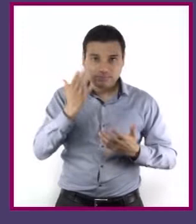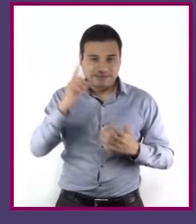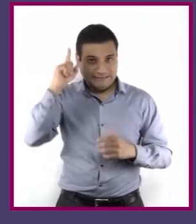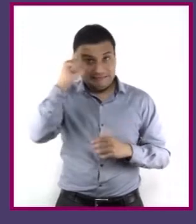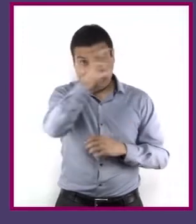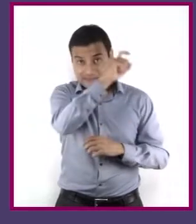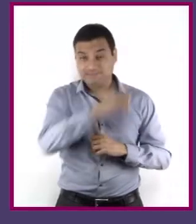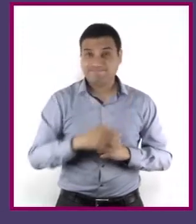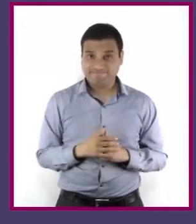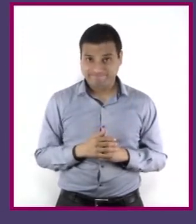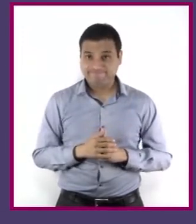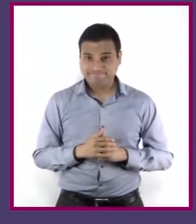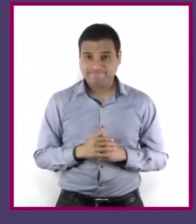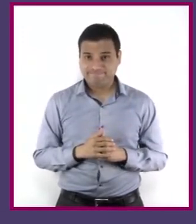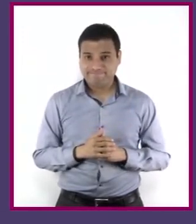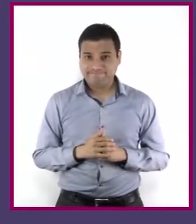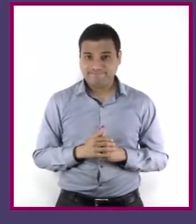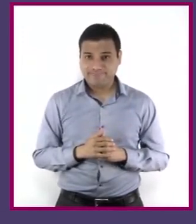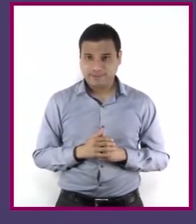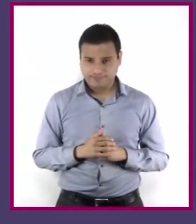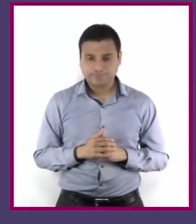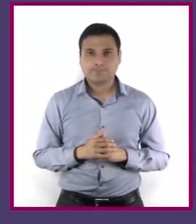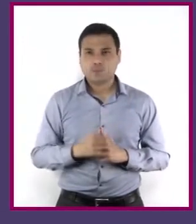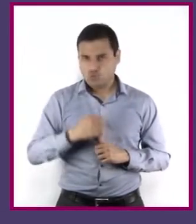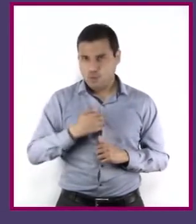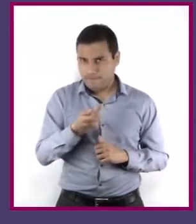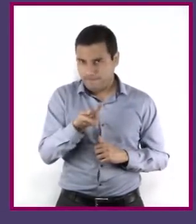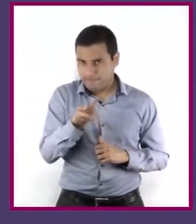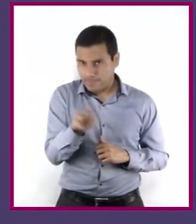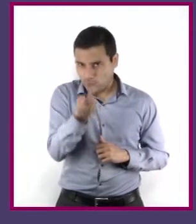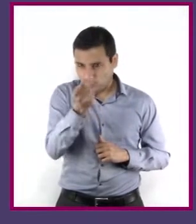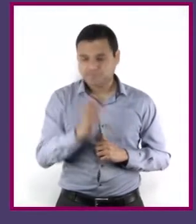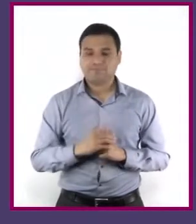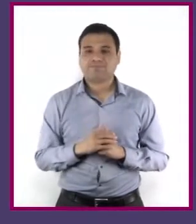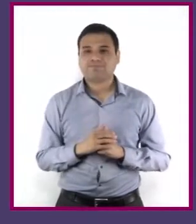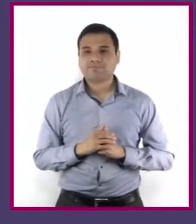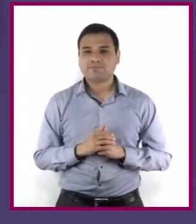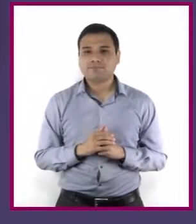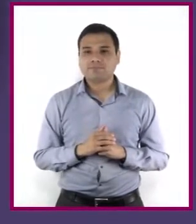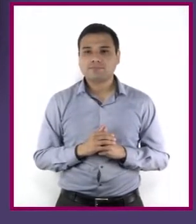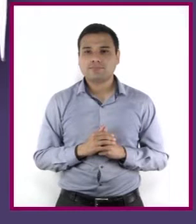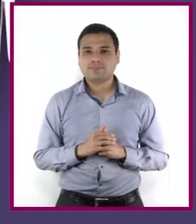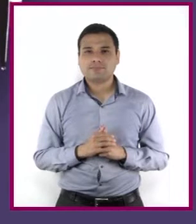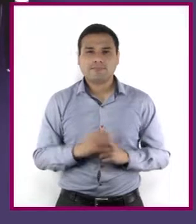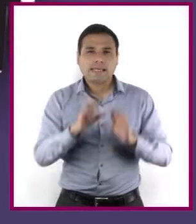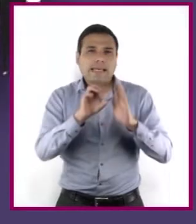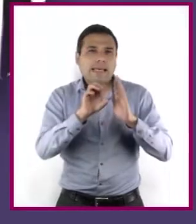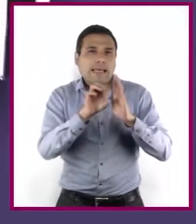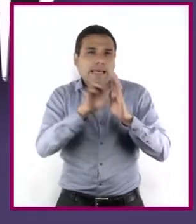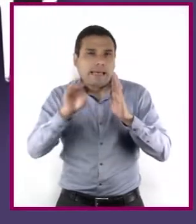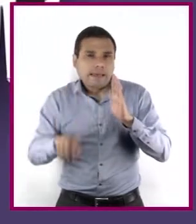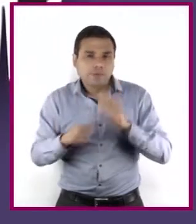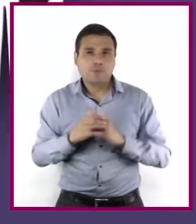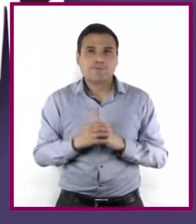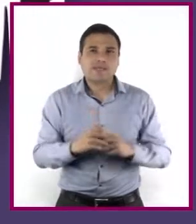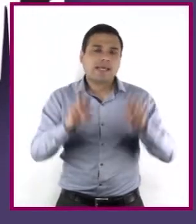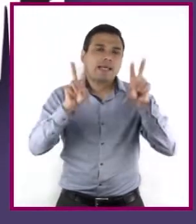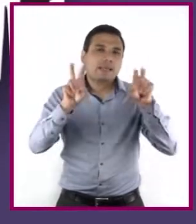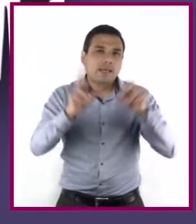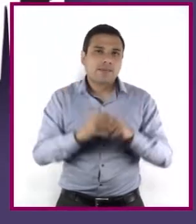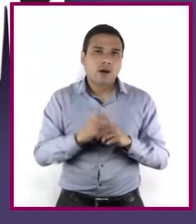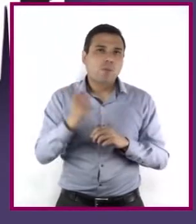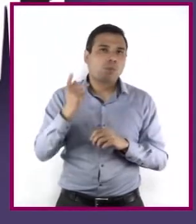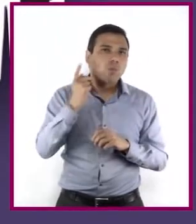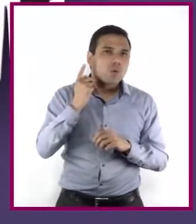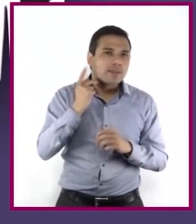masculina. En ese sentido, les pregunto, ¿cuál es su visión de las dimensiones política, civil